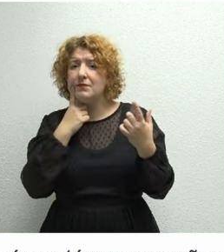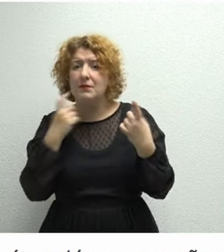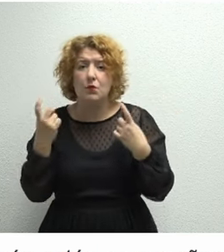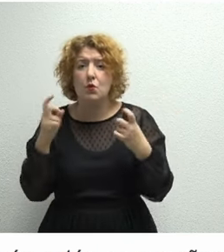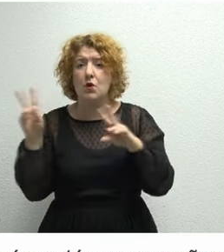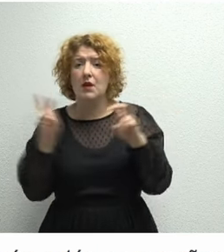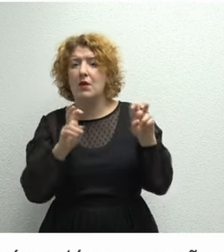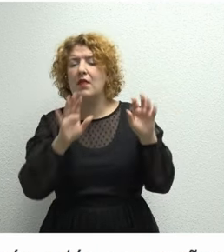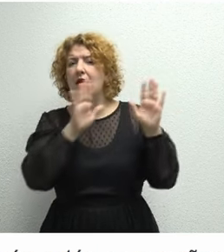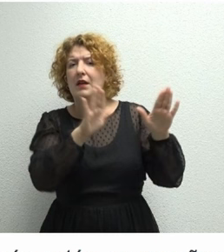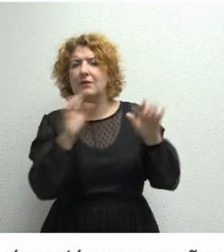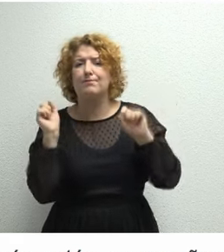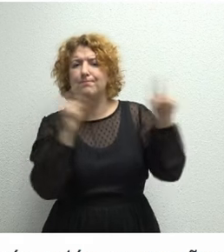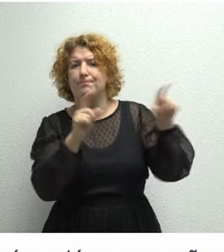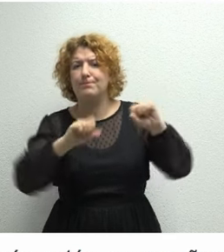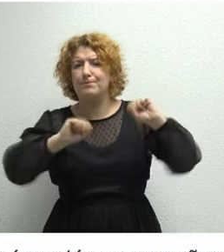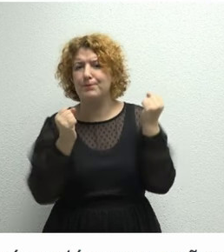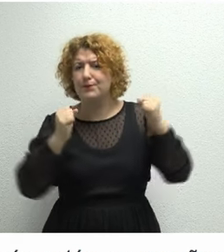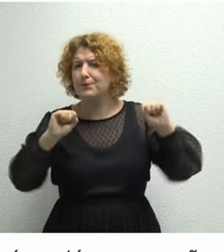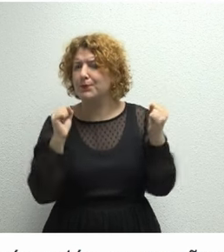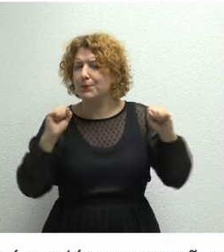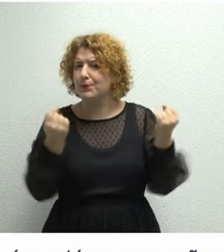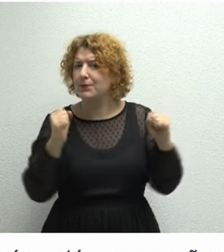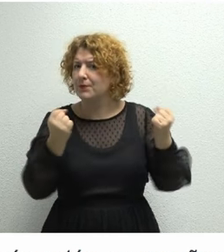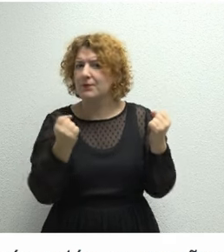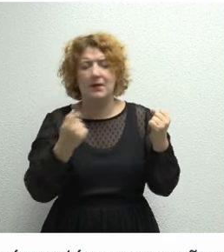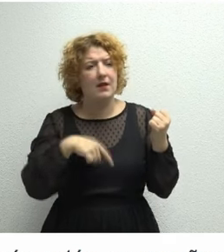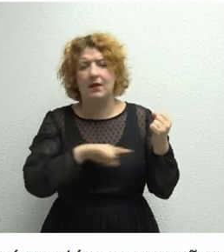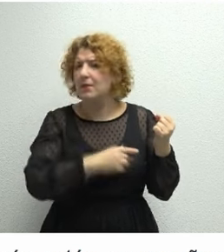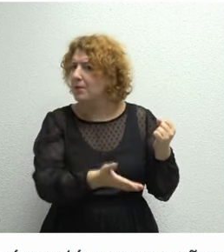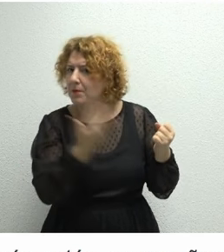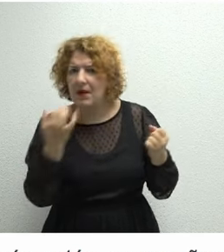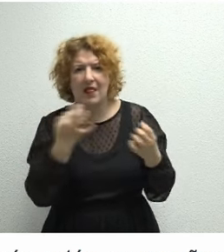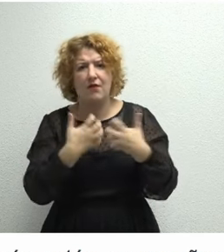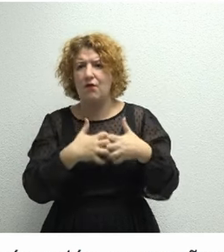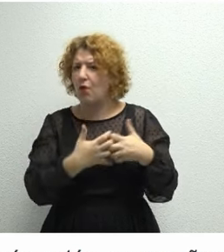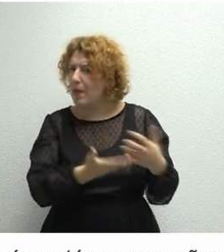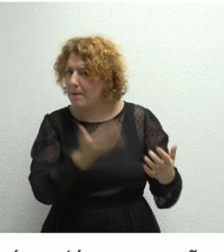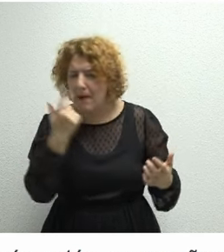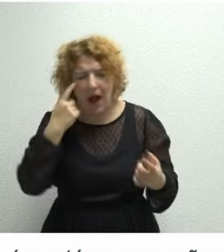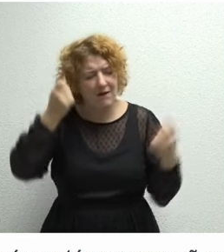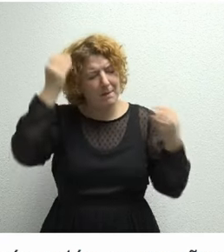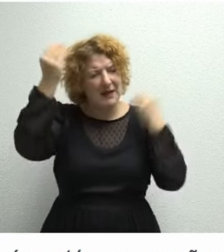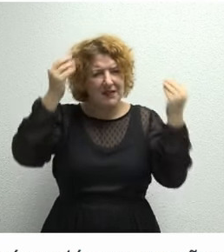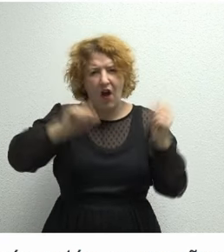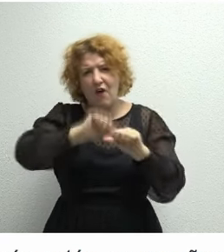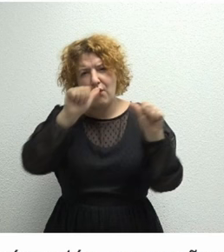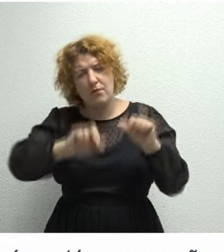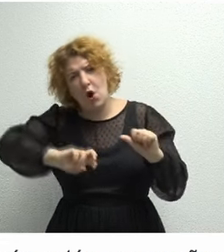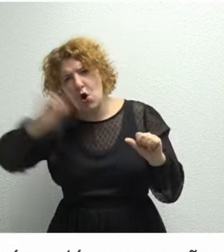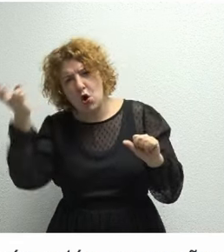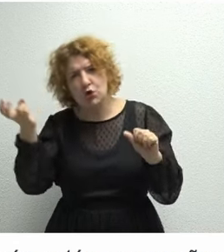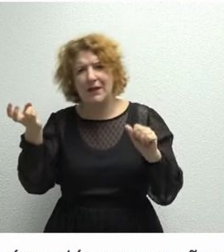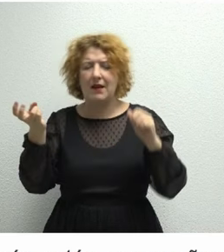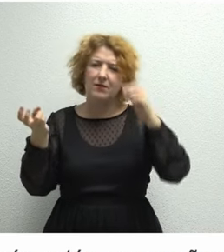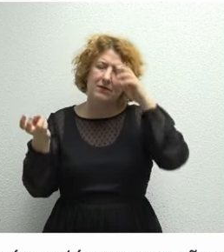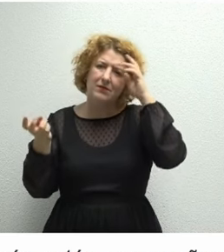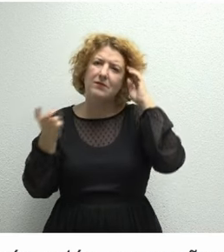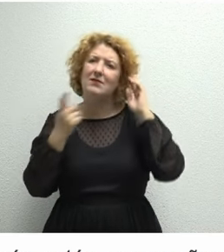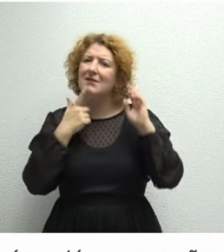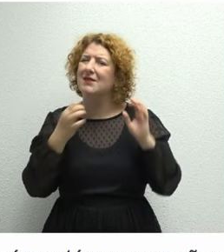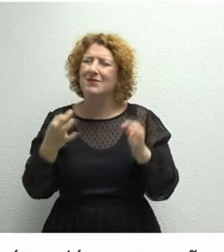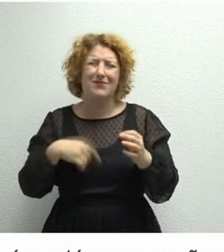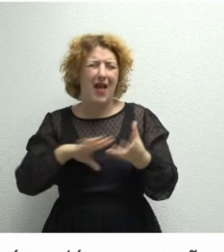ingresos muy continuados venga Matilde que esto tiene que funcionar venga a ver qué vuelta le damos está esto está muy